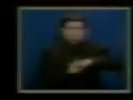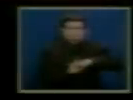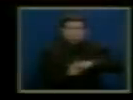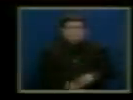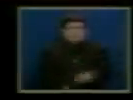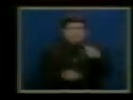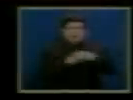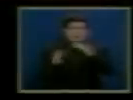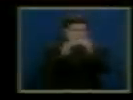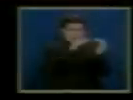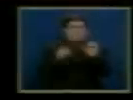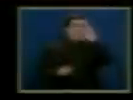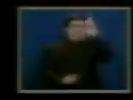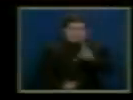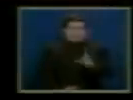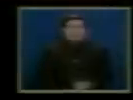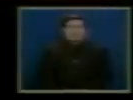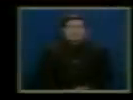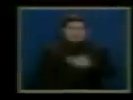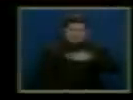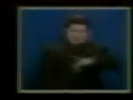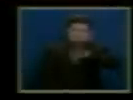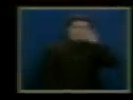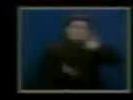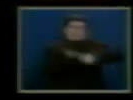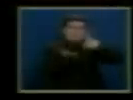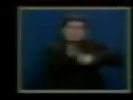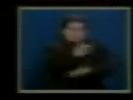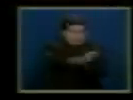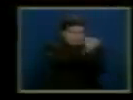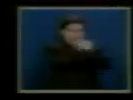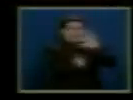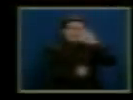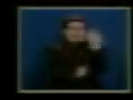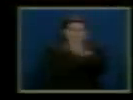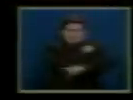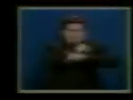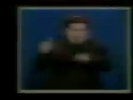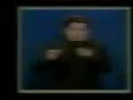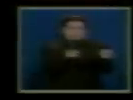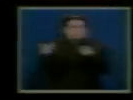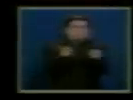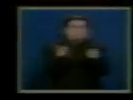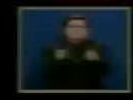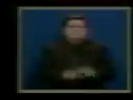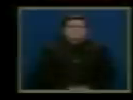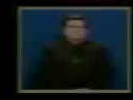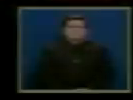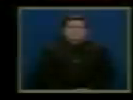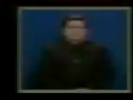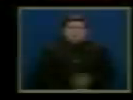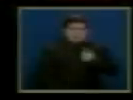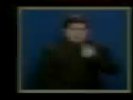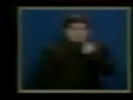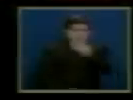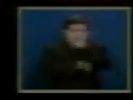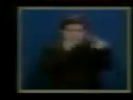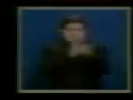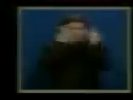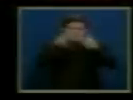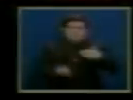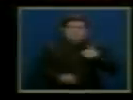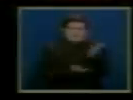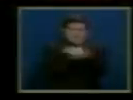nombre del pueblo de Costa Rica, que me eligió en las urnas para cambiar la forma en que el país se administra, pido a todas y todos quienes tengamos